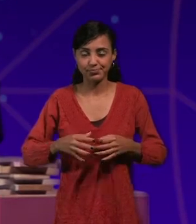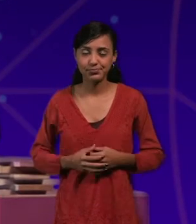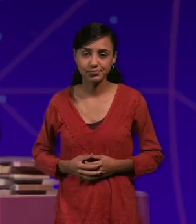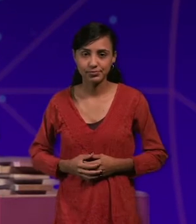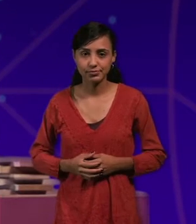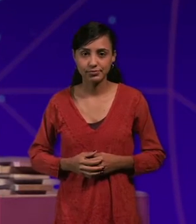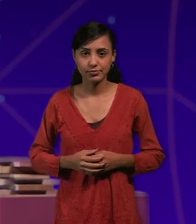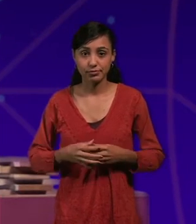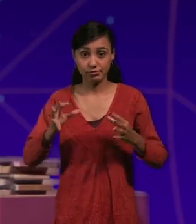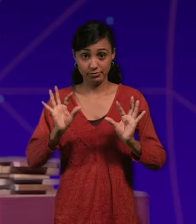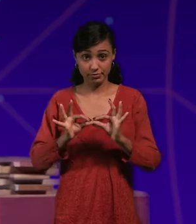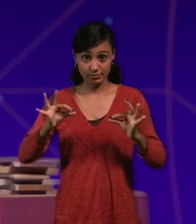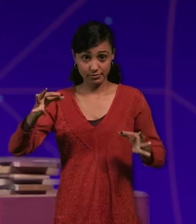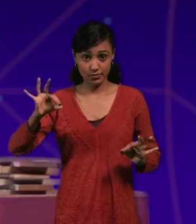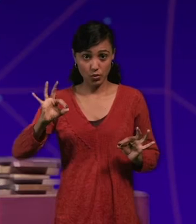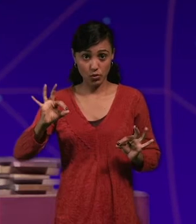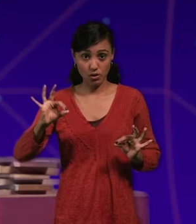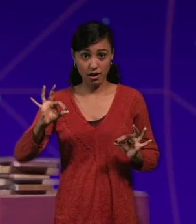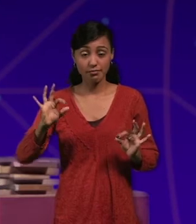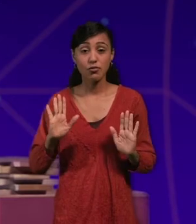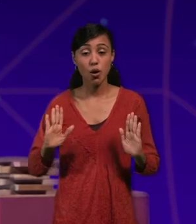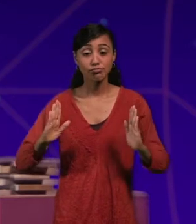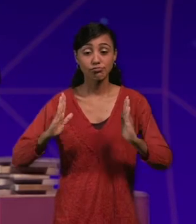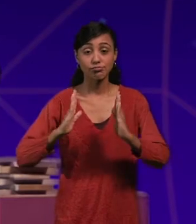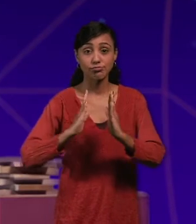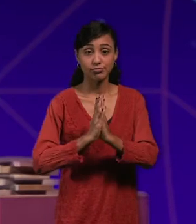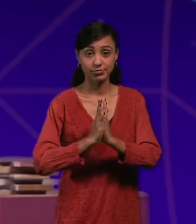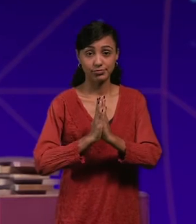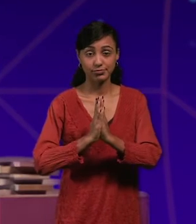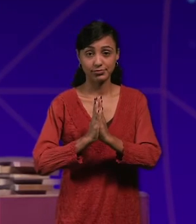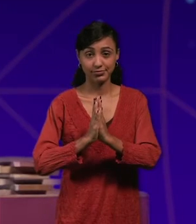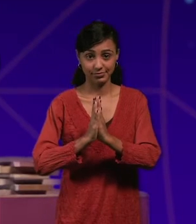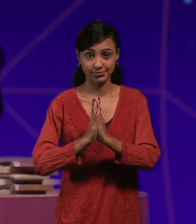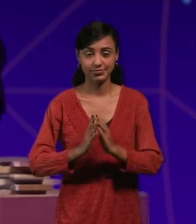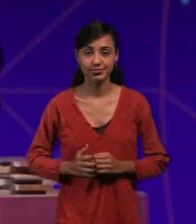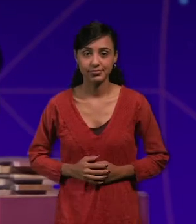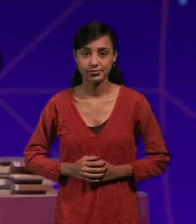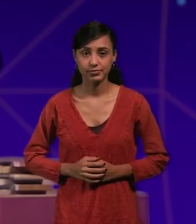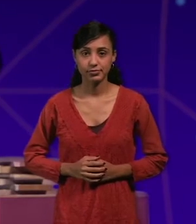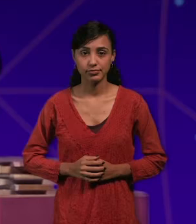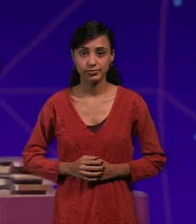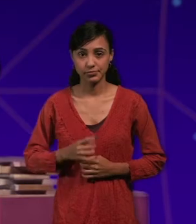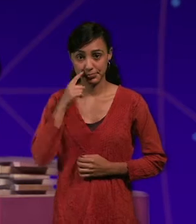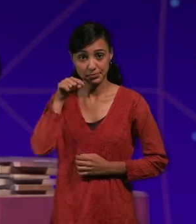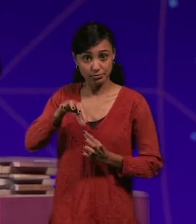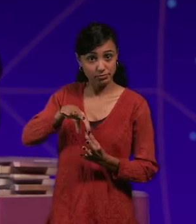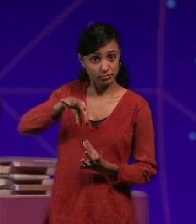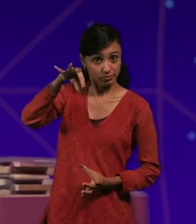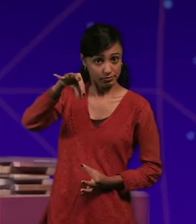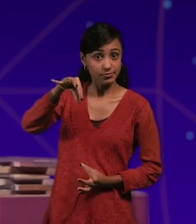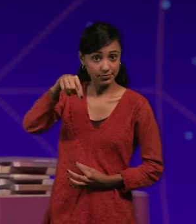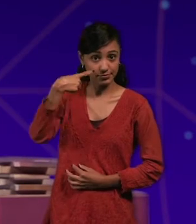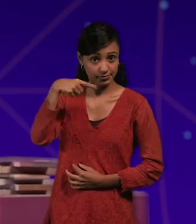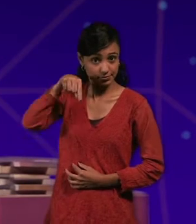Para eso vamos a doblar punta con punta, pero que la hoja nos quede alargada.